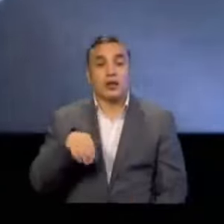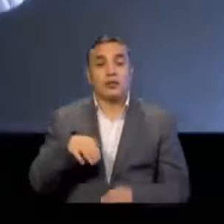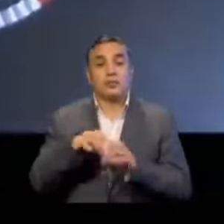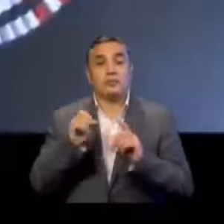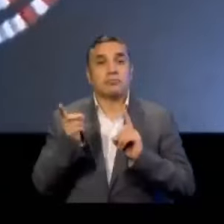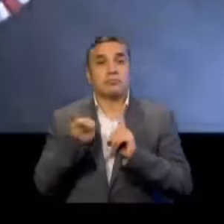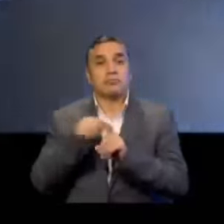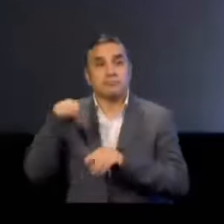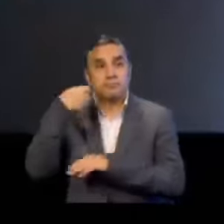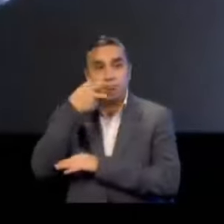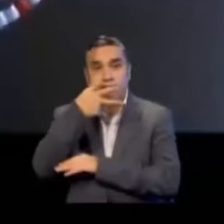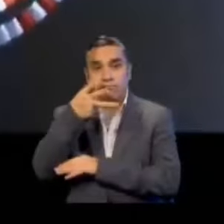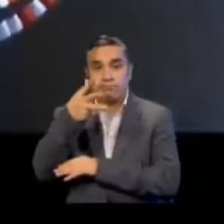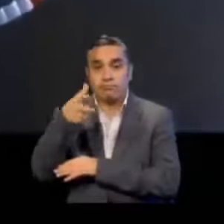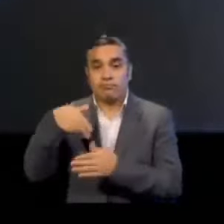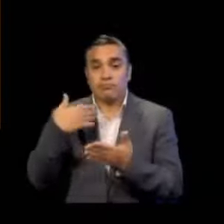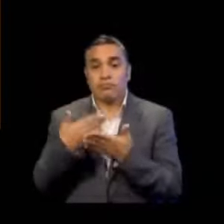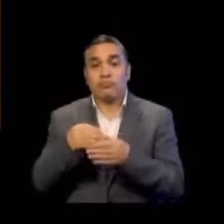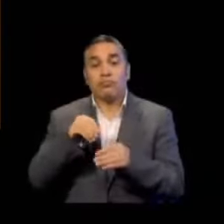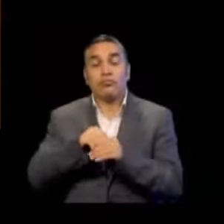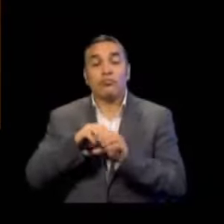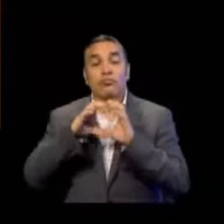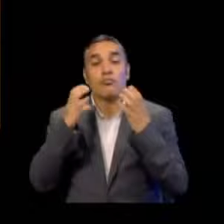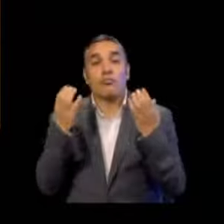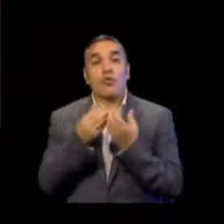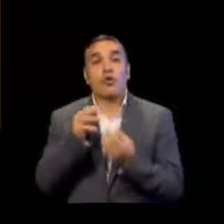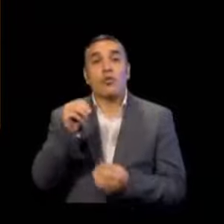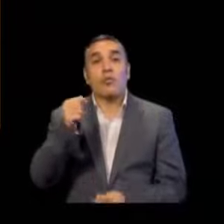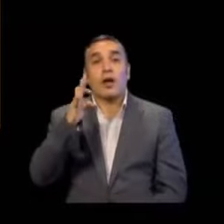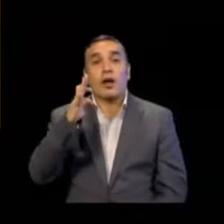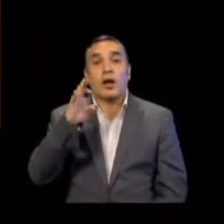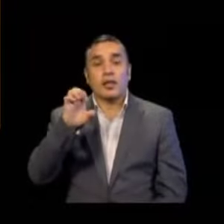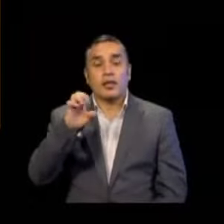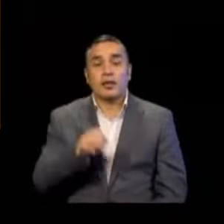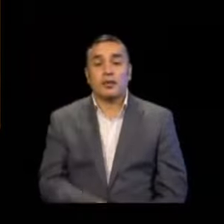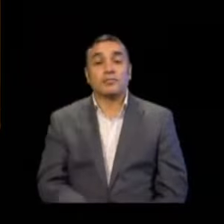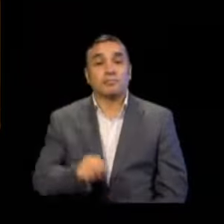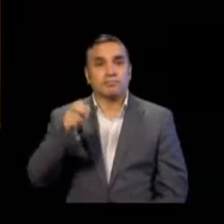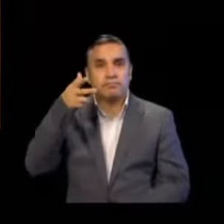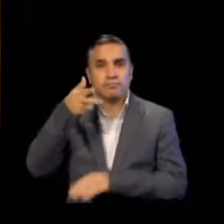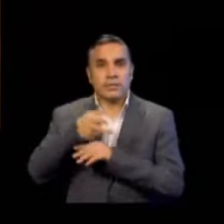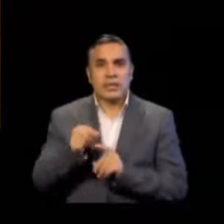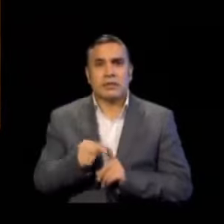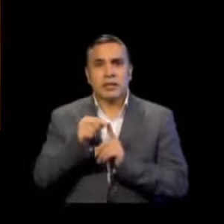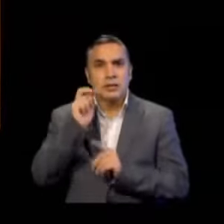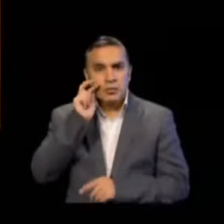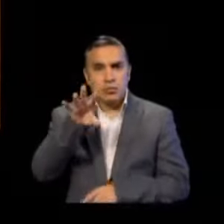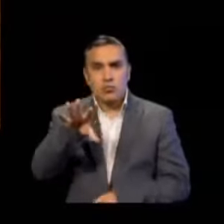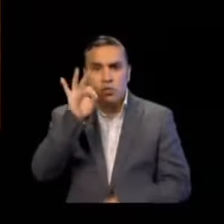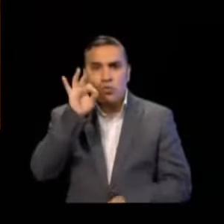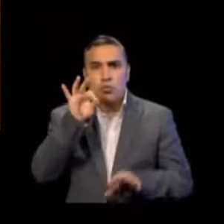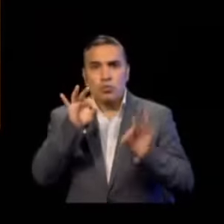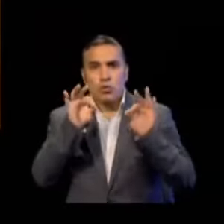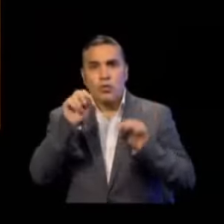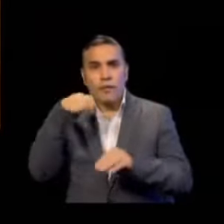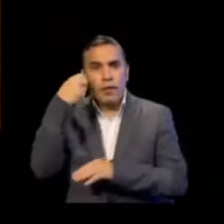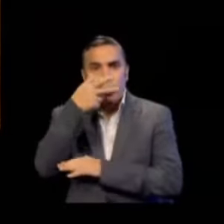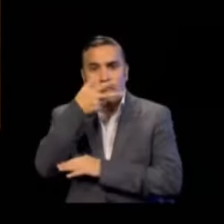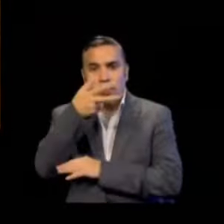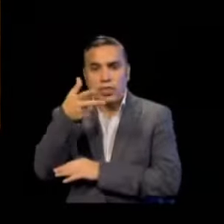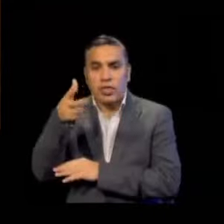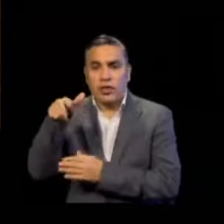el primer video del vehículo a su llegada al planeta rojo. El sistema de cámaras EDL capturó con éxito algunas imágenes del